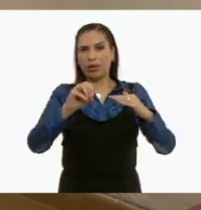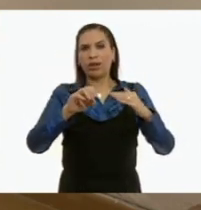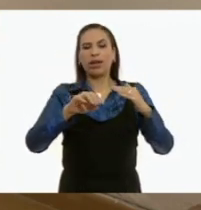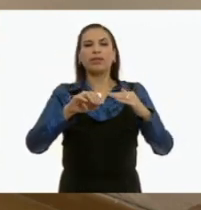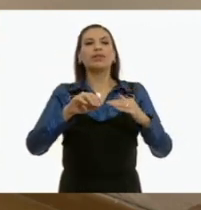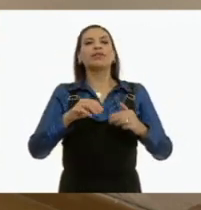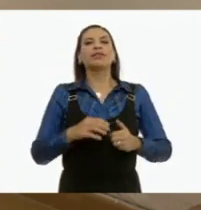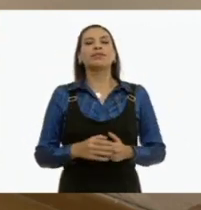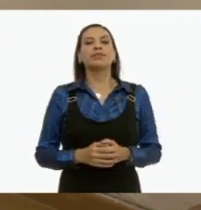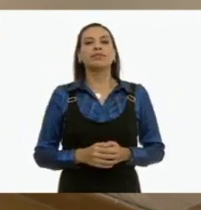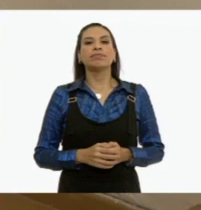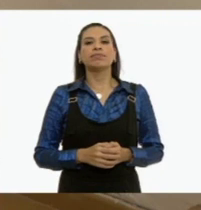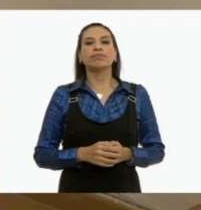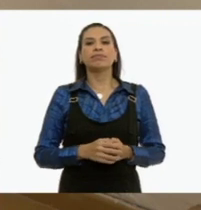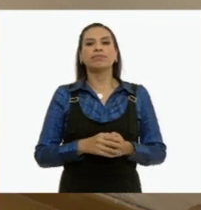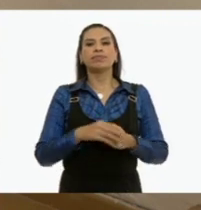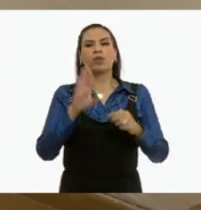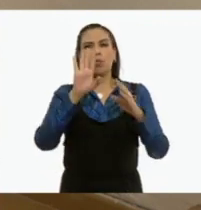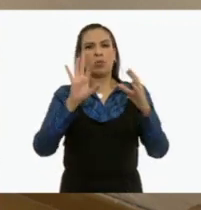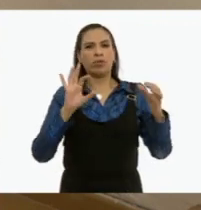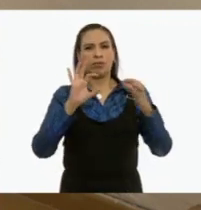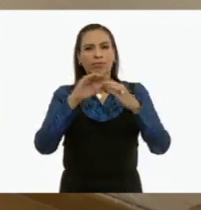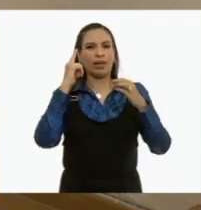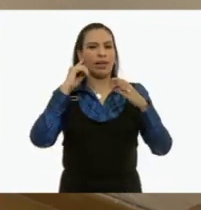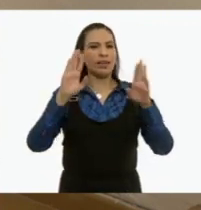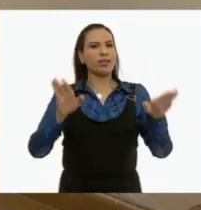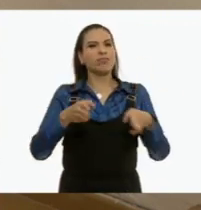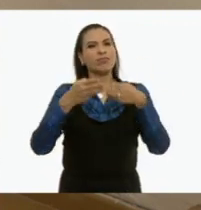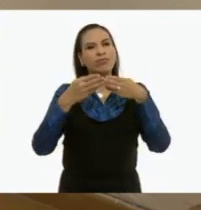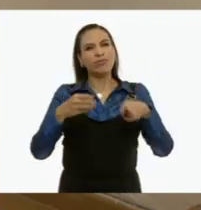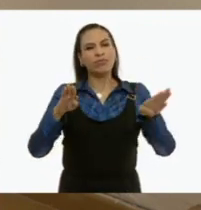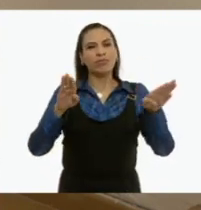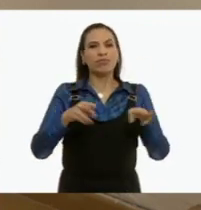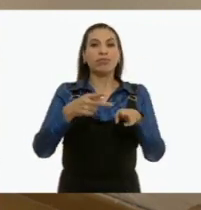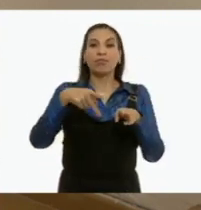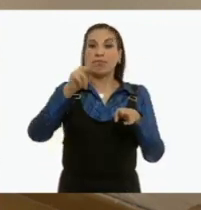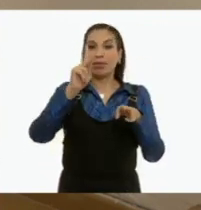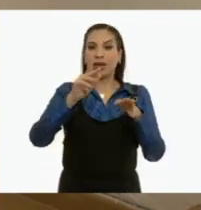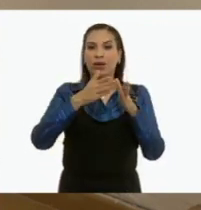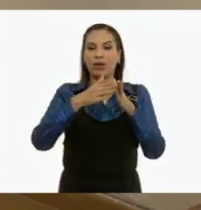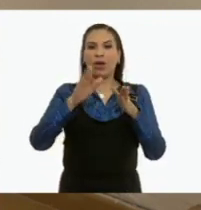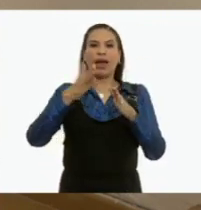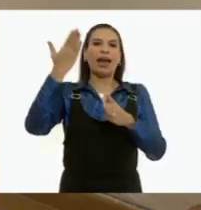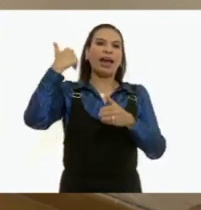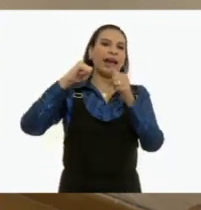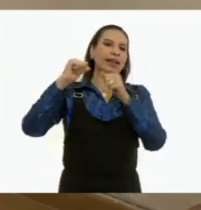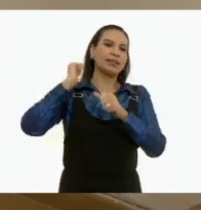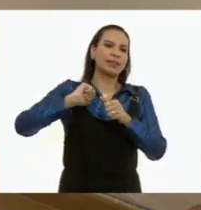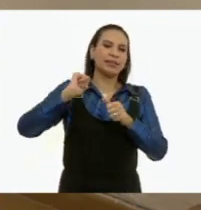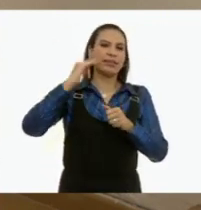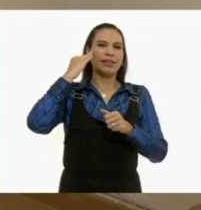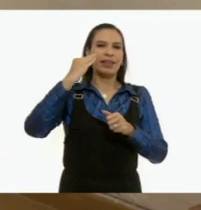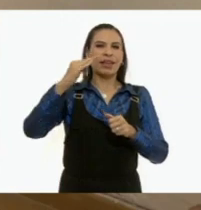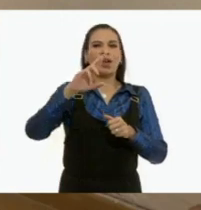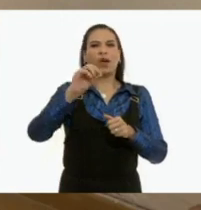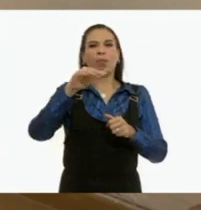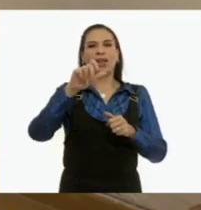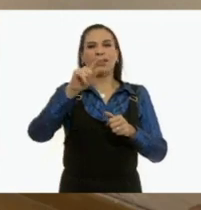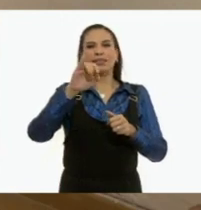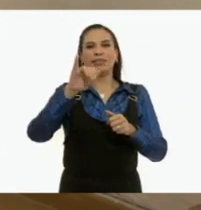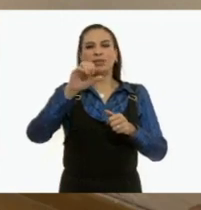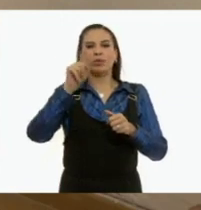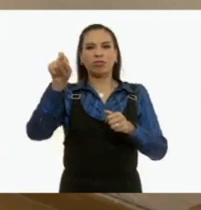Normalmente es como acompañamiento de la melodía, pero a partir del romanticismo, los compositores empezaron a